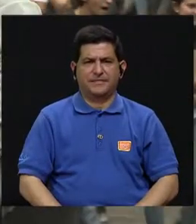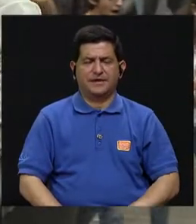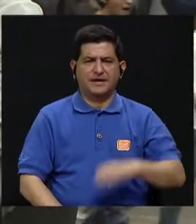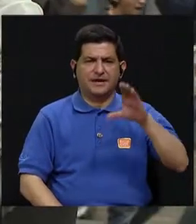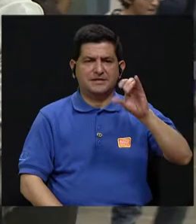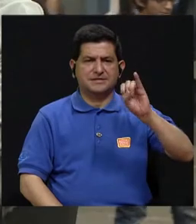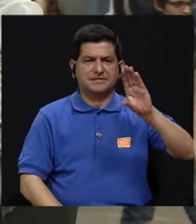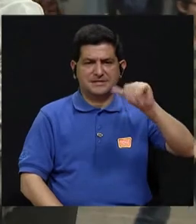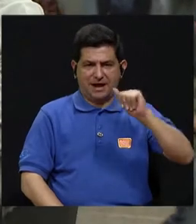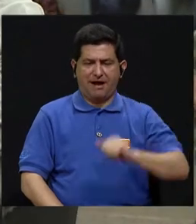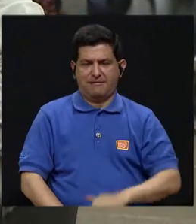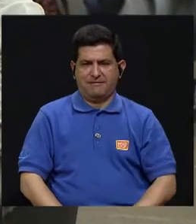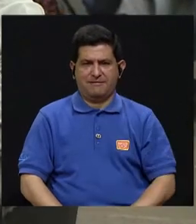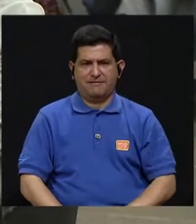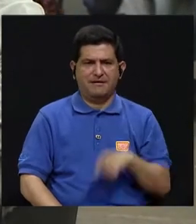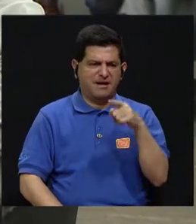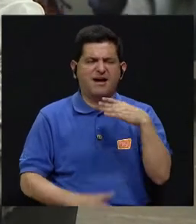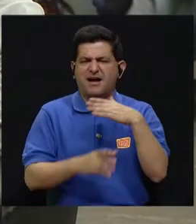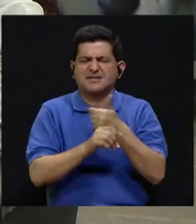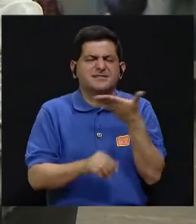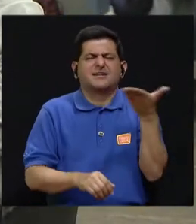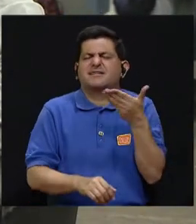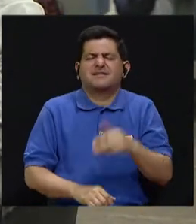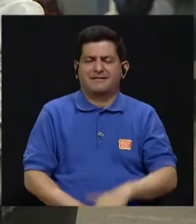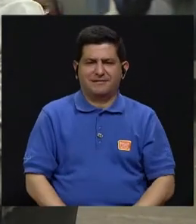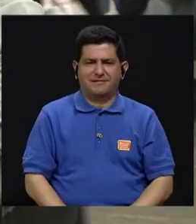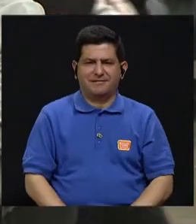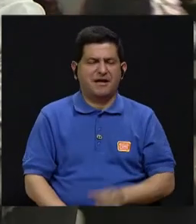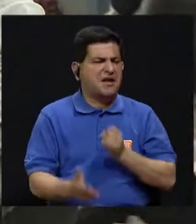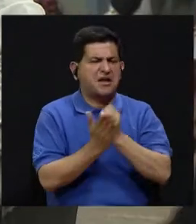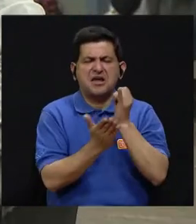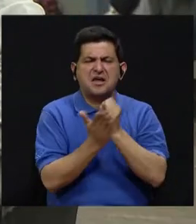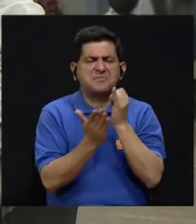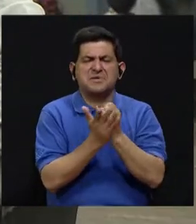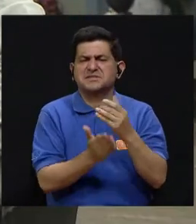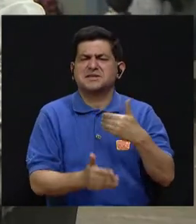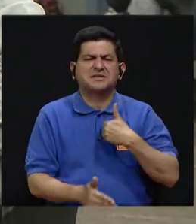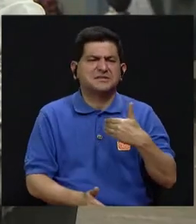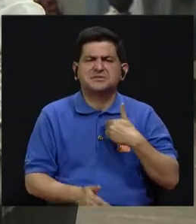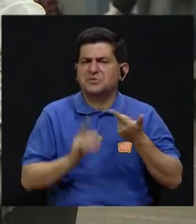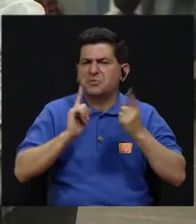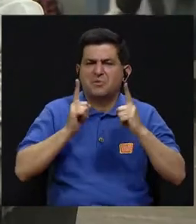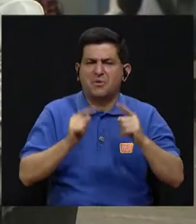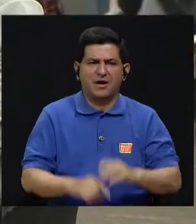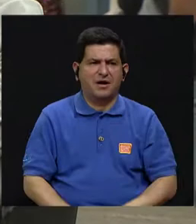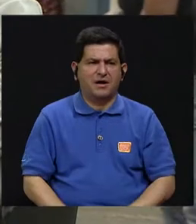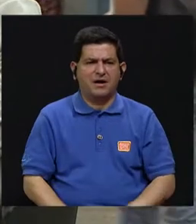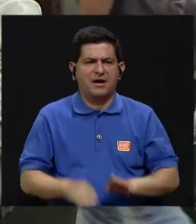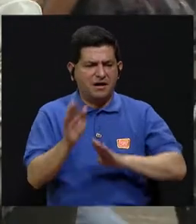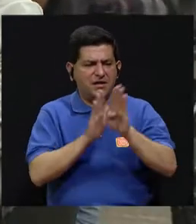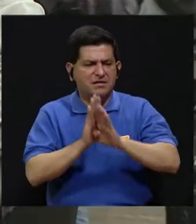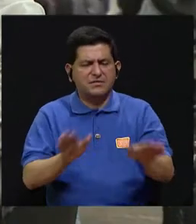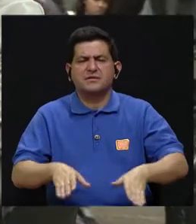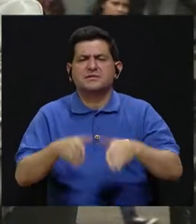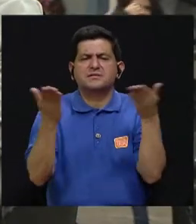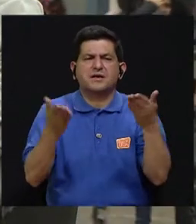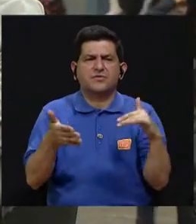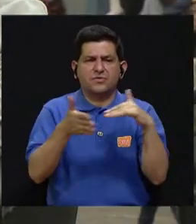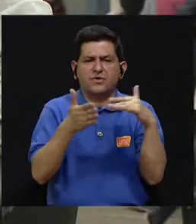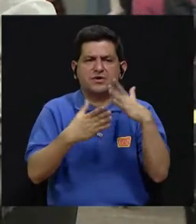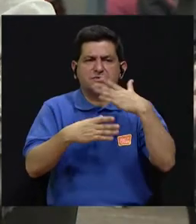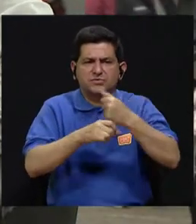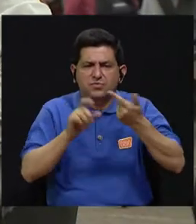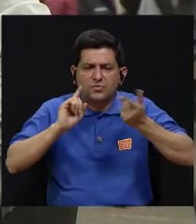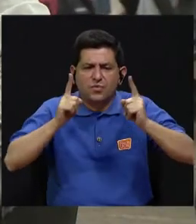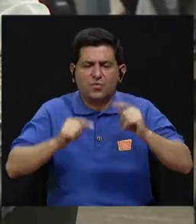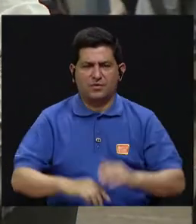el SICA, ¿verdad?, realiza, digamos, qué investigaciones hace, cómo se desarrolla, qué